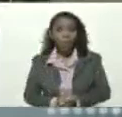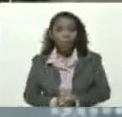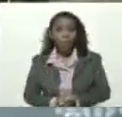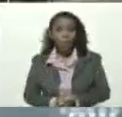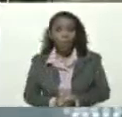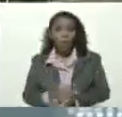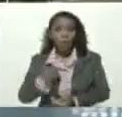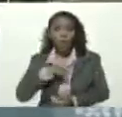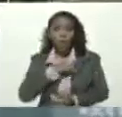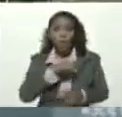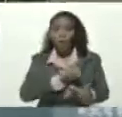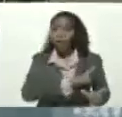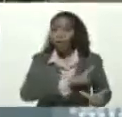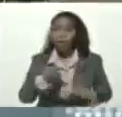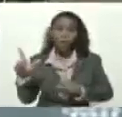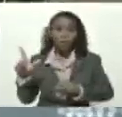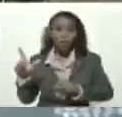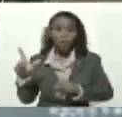Estamos listos,